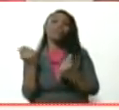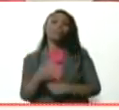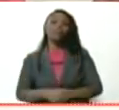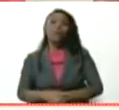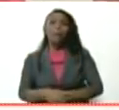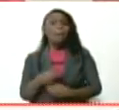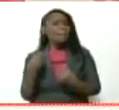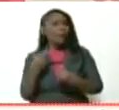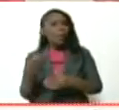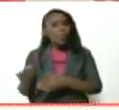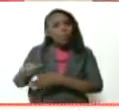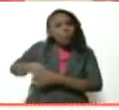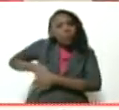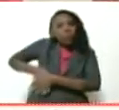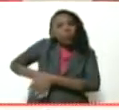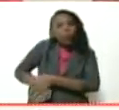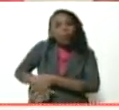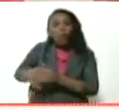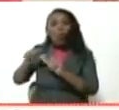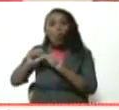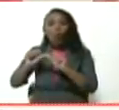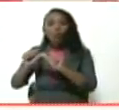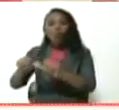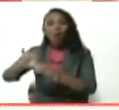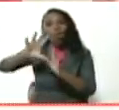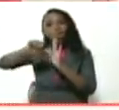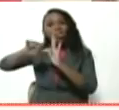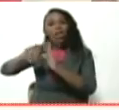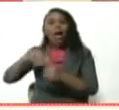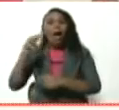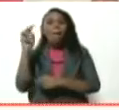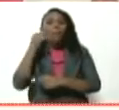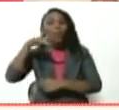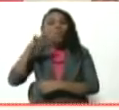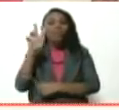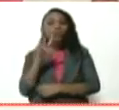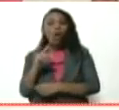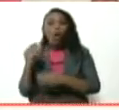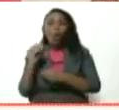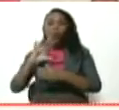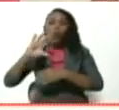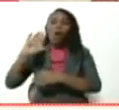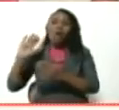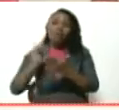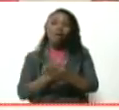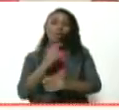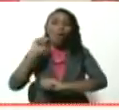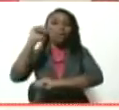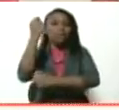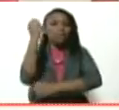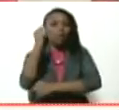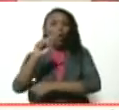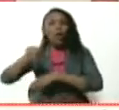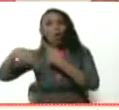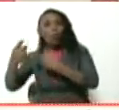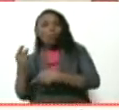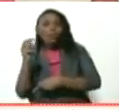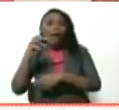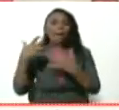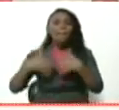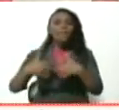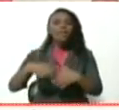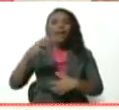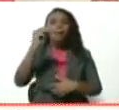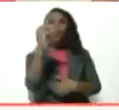para guardársela en su bolsillo y seguir robando al pueblo de Venezuela. Como nos han quitado Sigo, como nos han quitado Monómeros, como